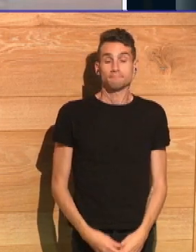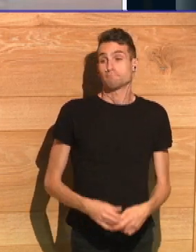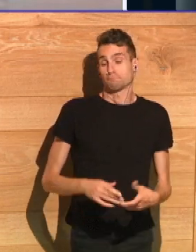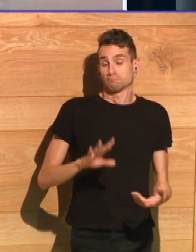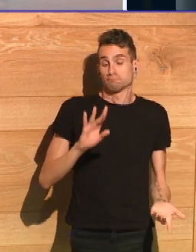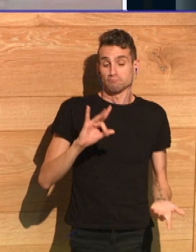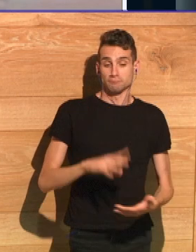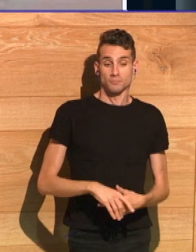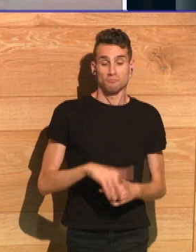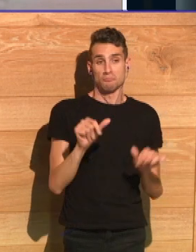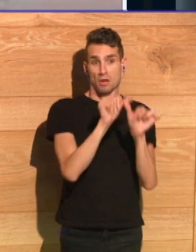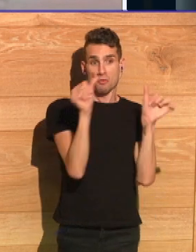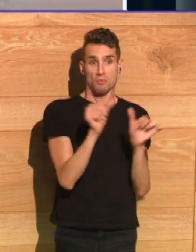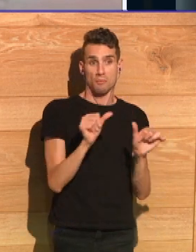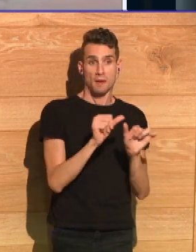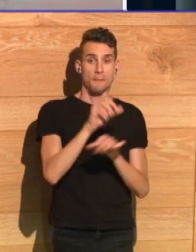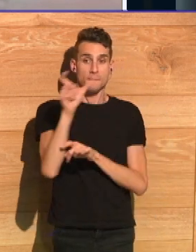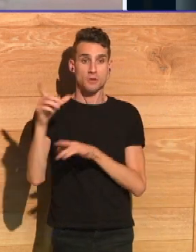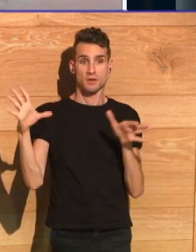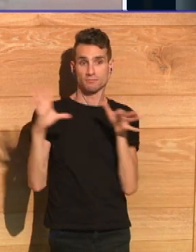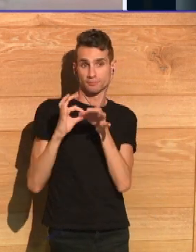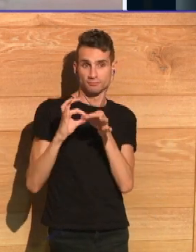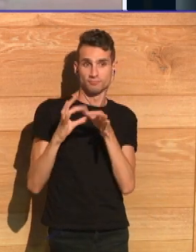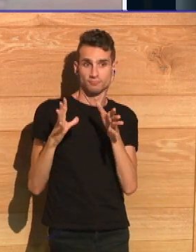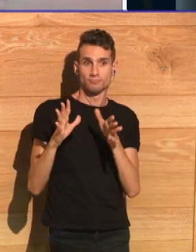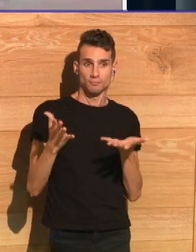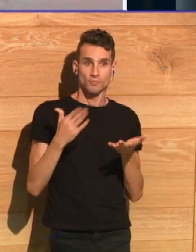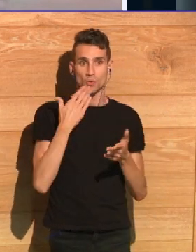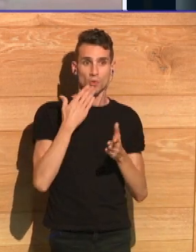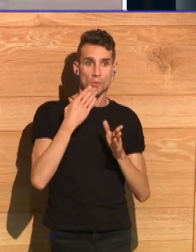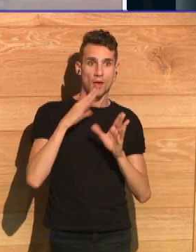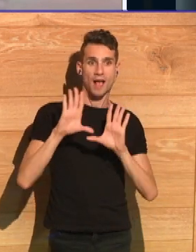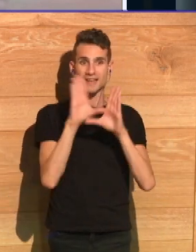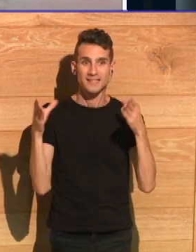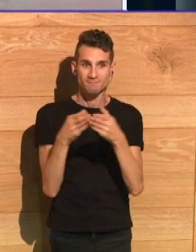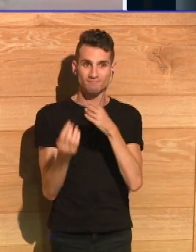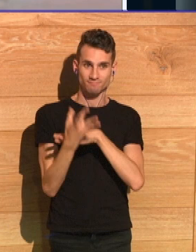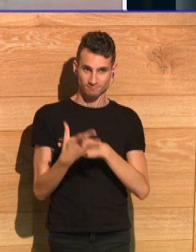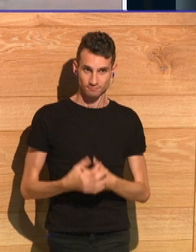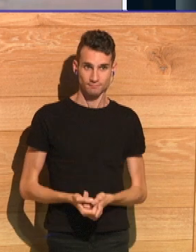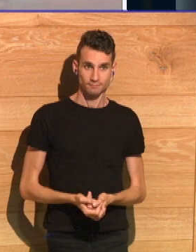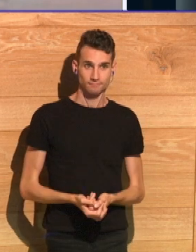Sí, bueno, es una manera de llegar a la gente, una manera de crear comunidad.